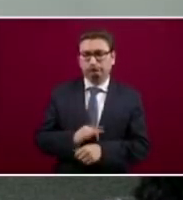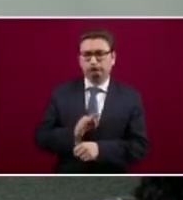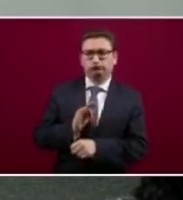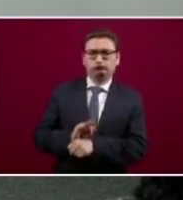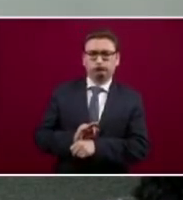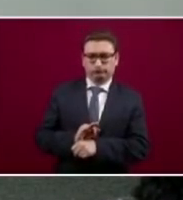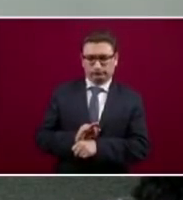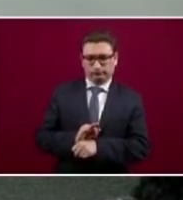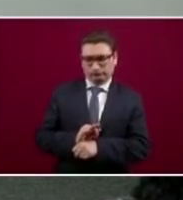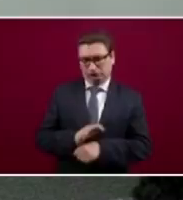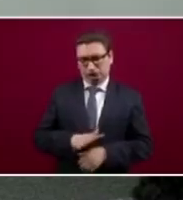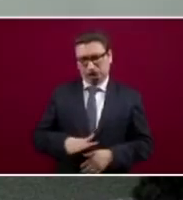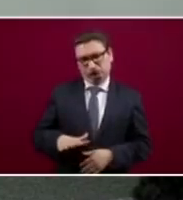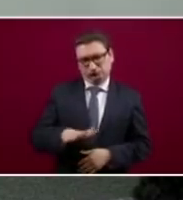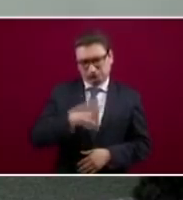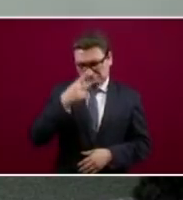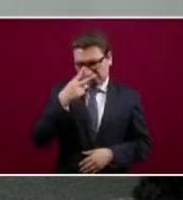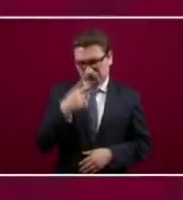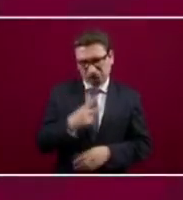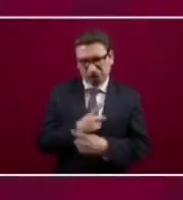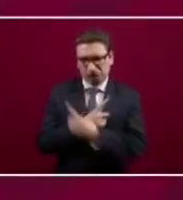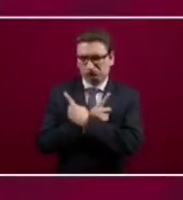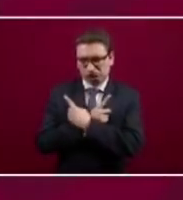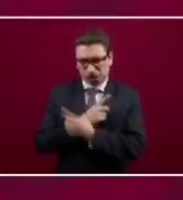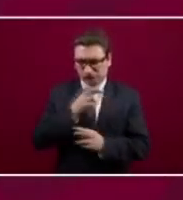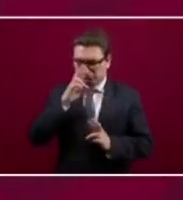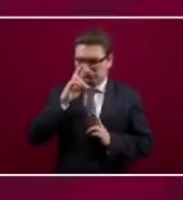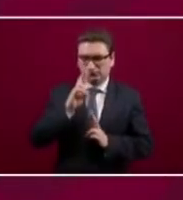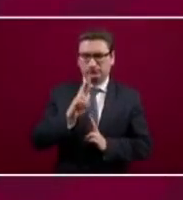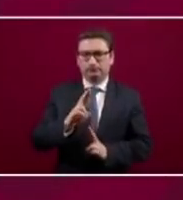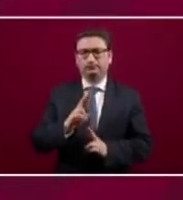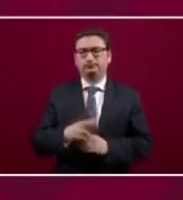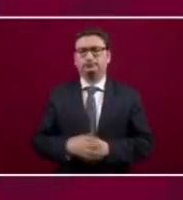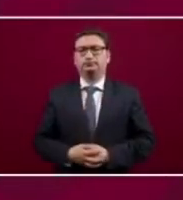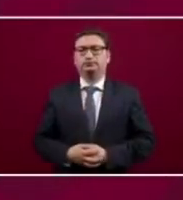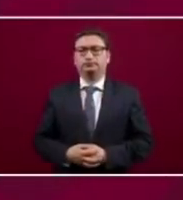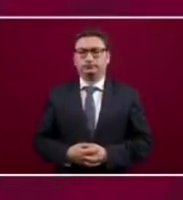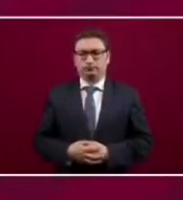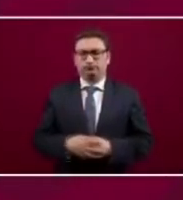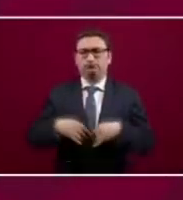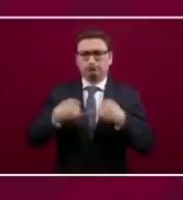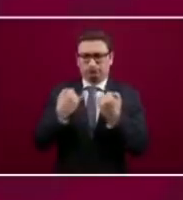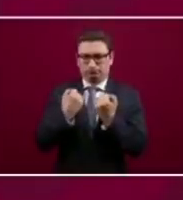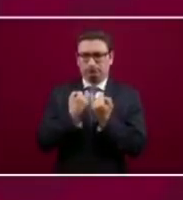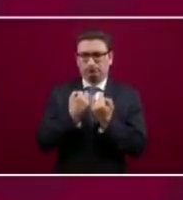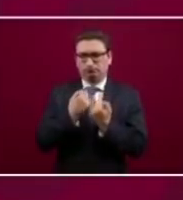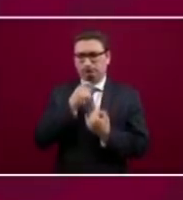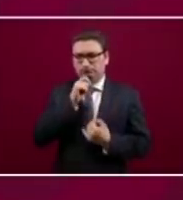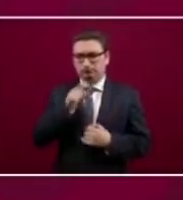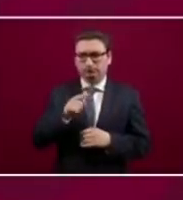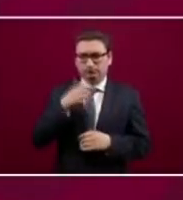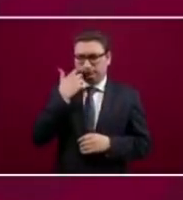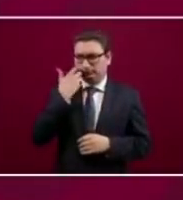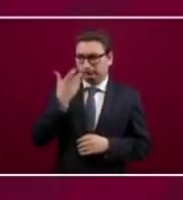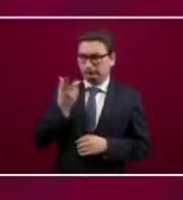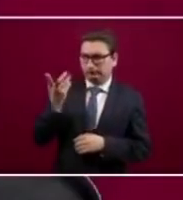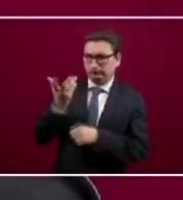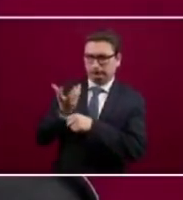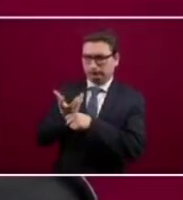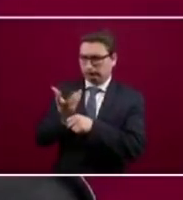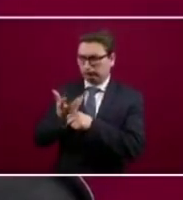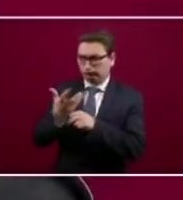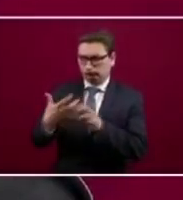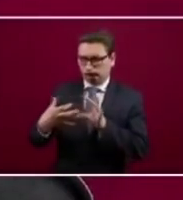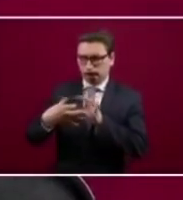dignidad de México y en favor de la amistad con el pueblo